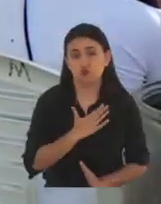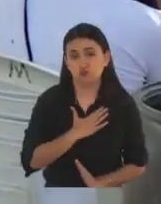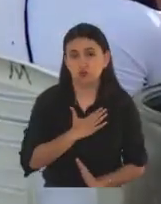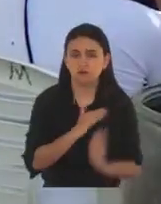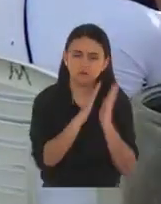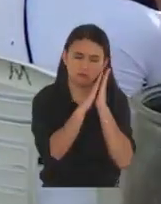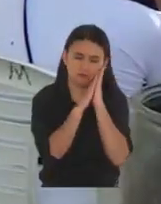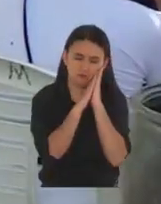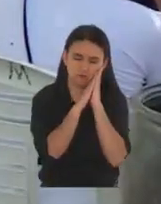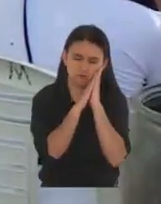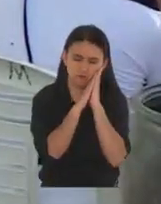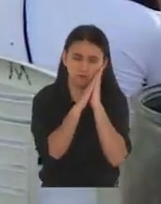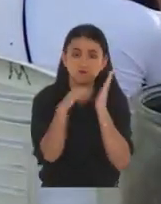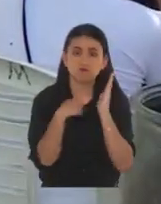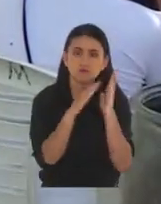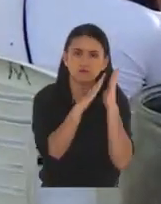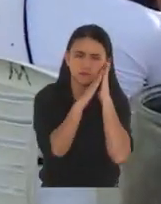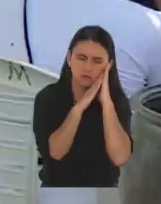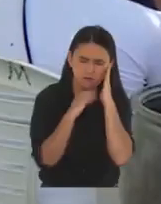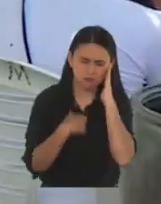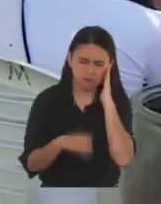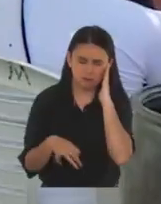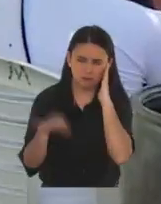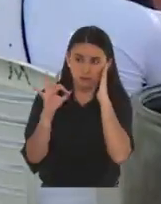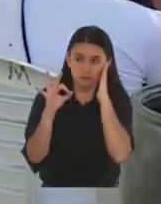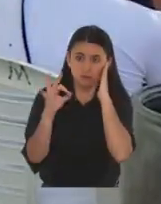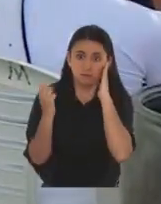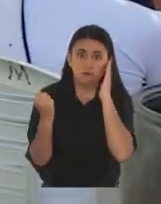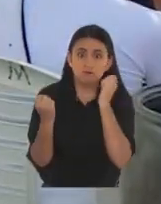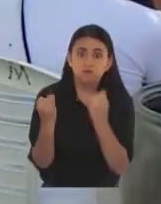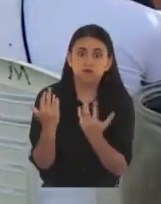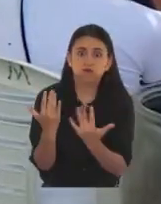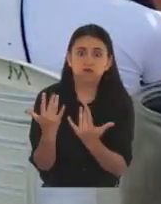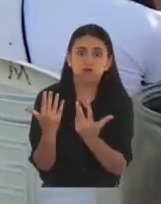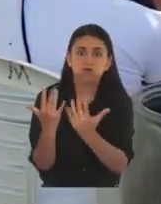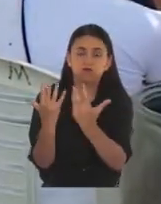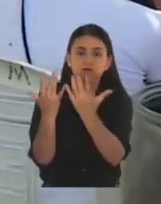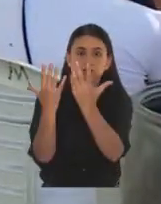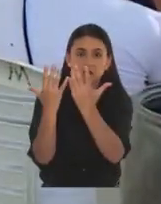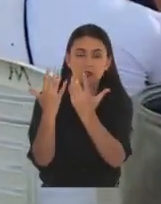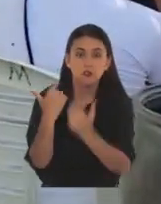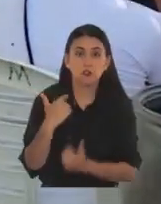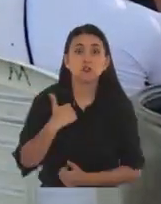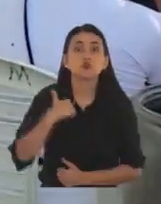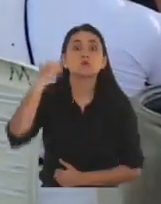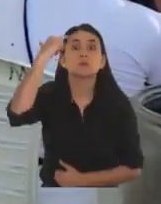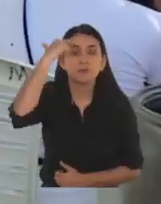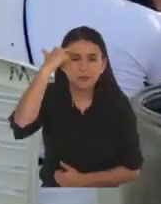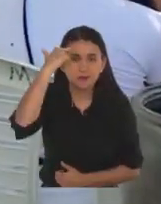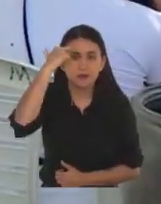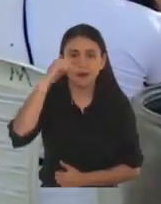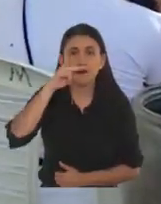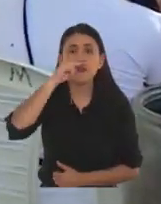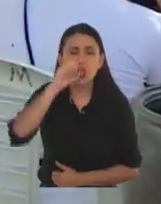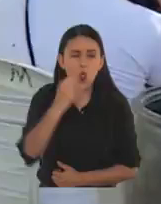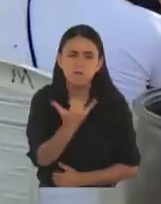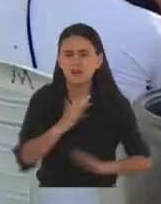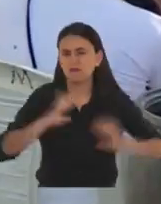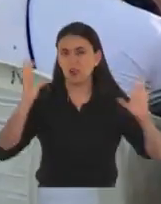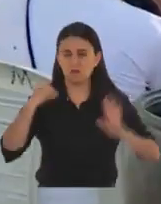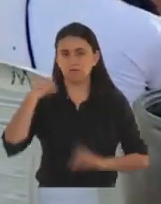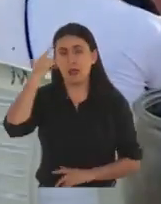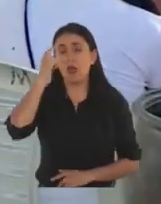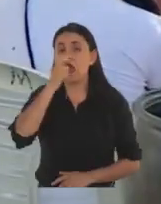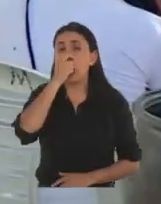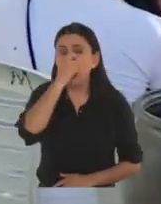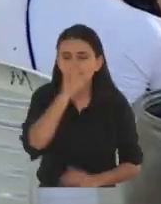cuando vimos la cosa, que la casa estaba en candela y pensábamos que al principio el niño no estaba ahí, el niño estaba durmiendo y